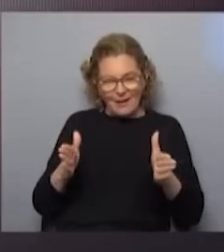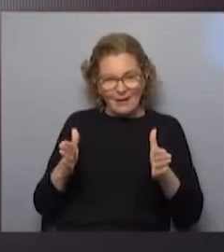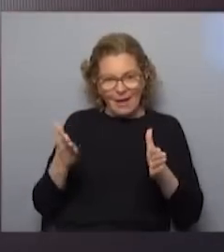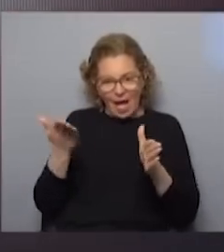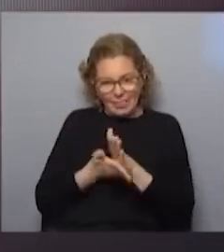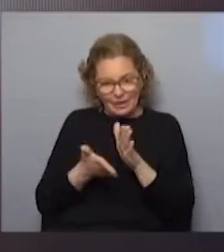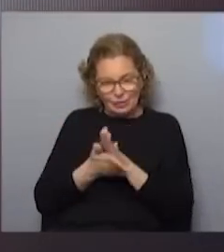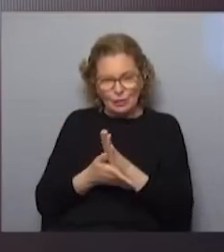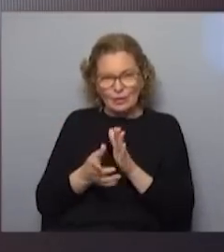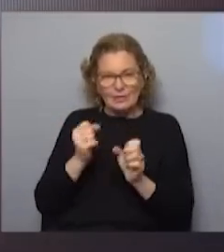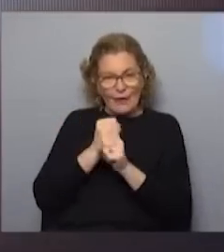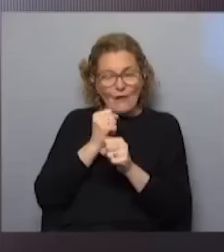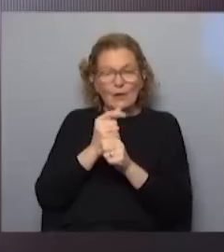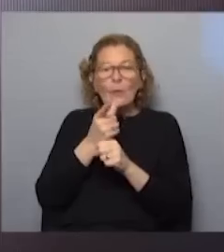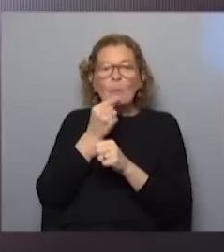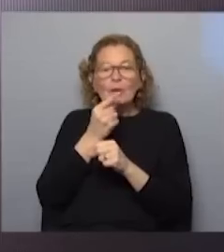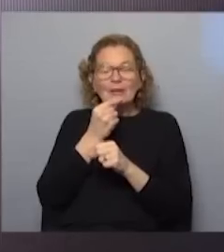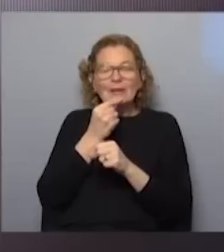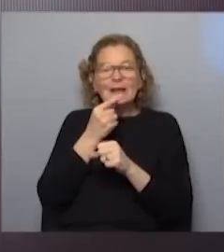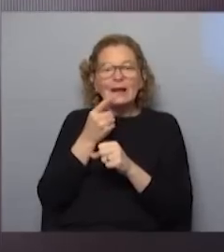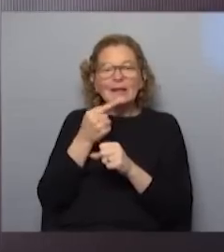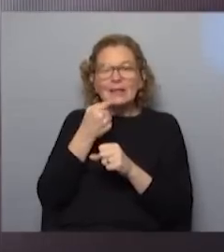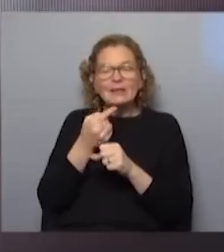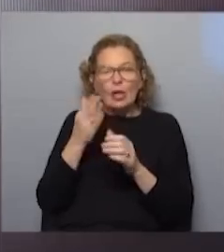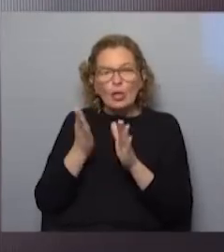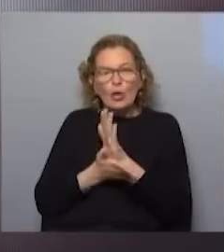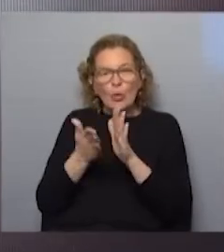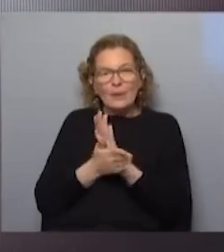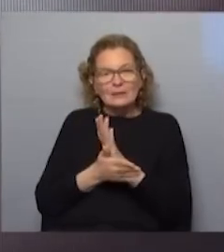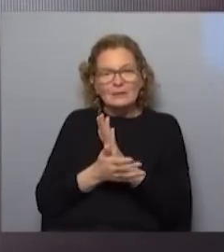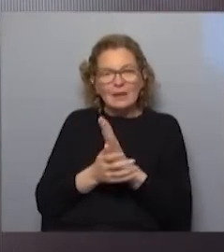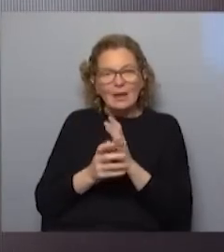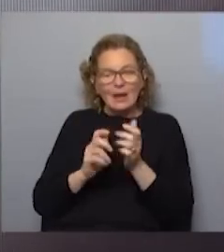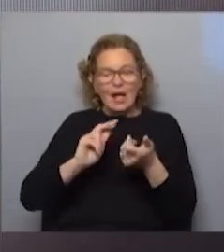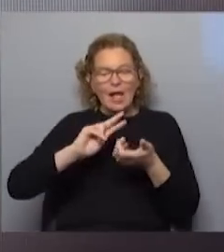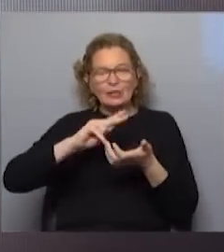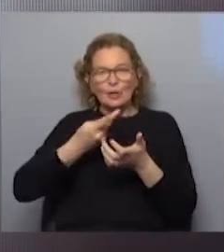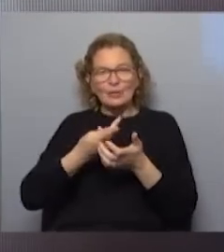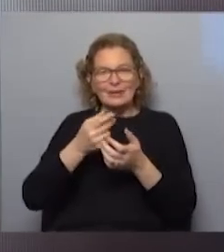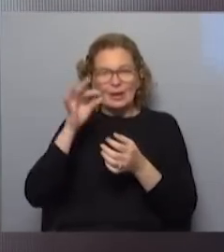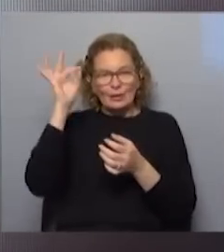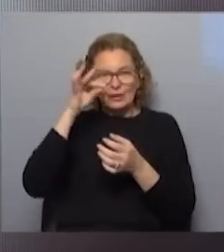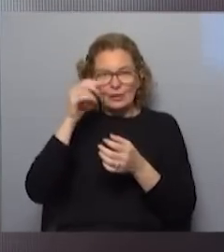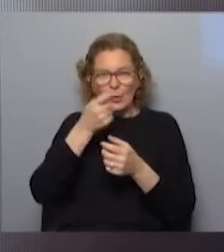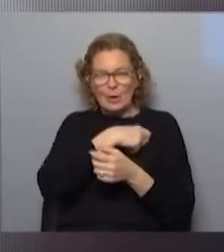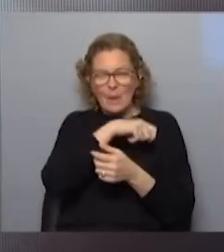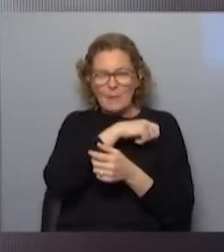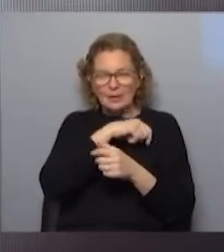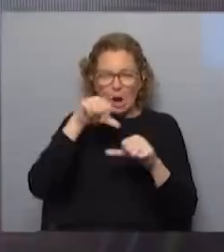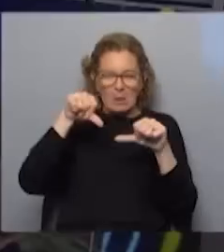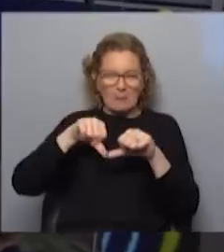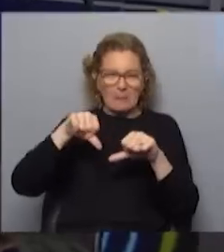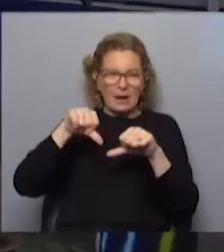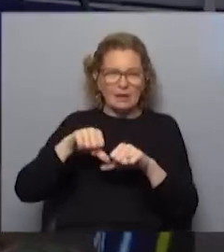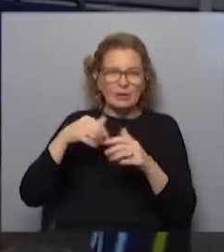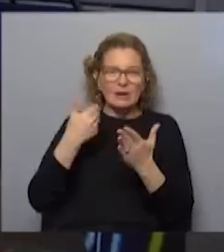la actividad policial donde documentos que estaban mal traducidos del inglés en un español deficitario y evidentemente